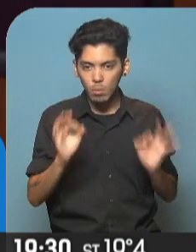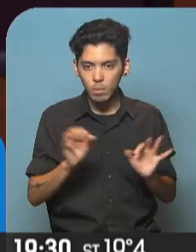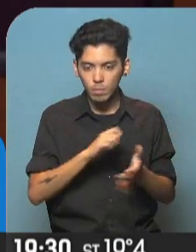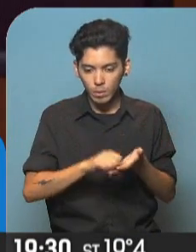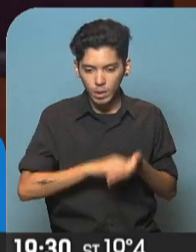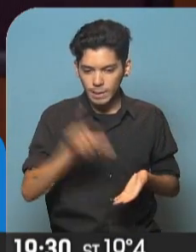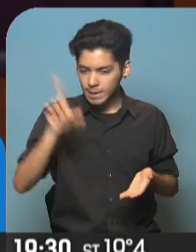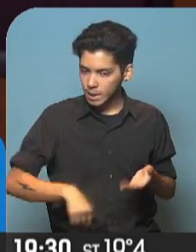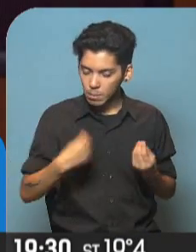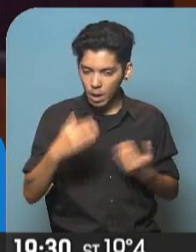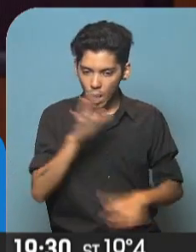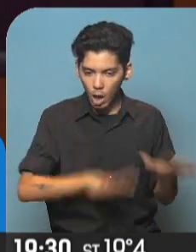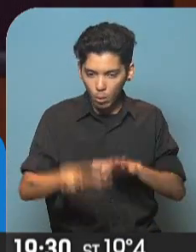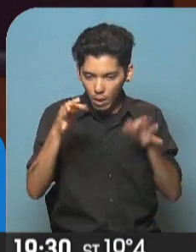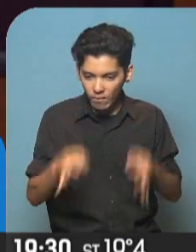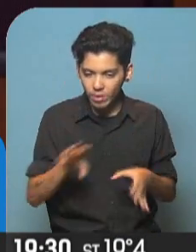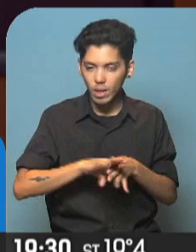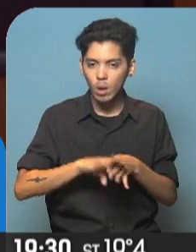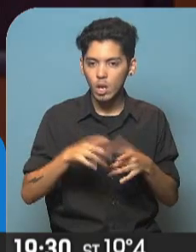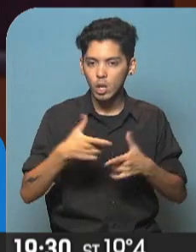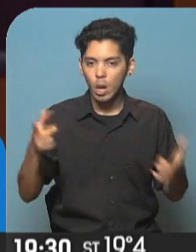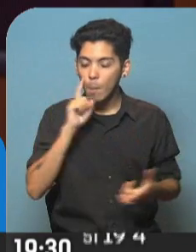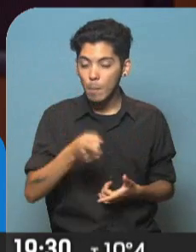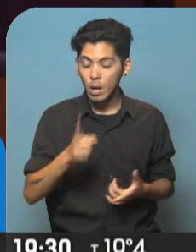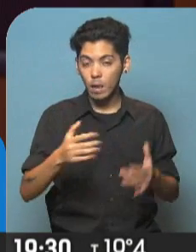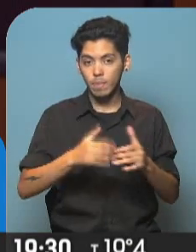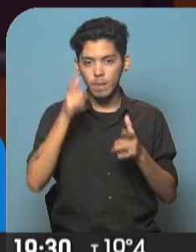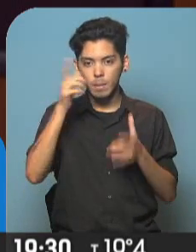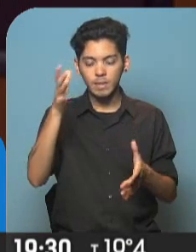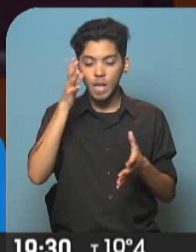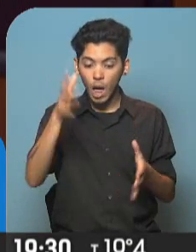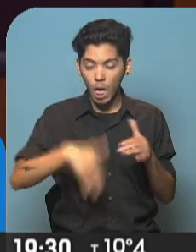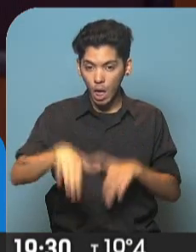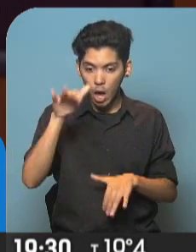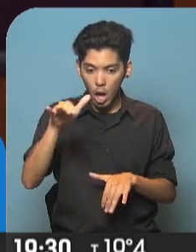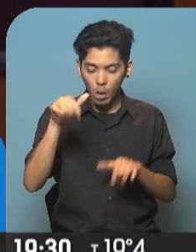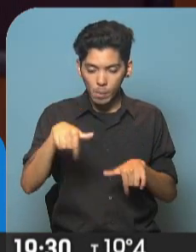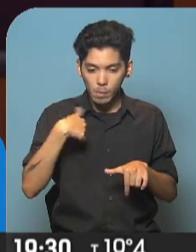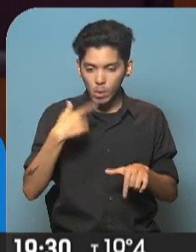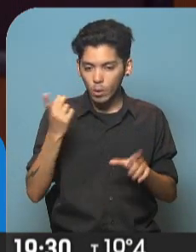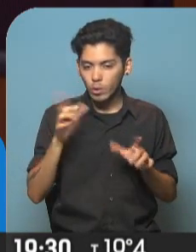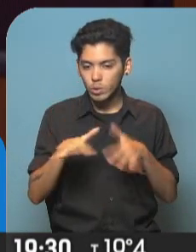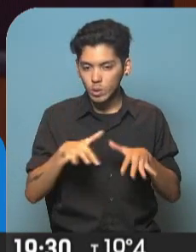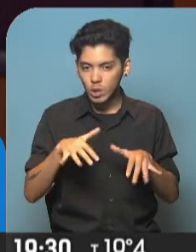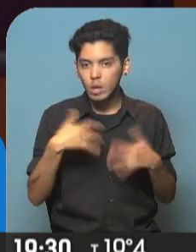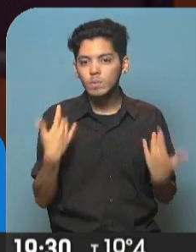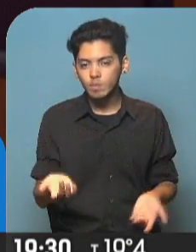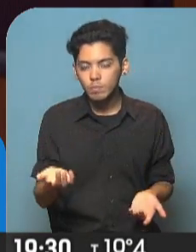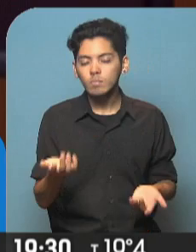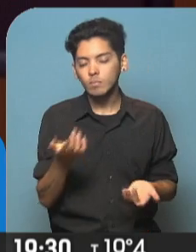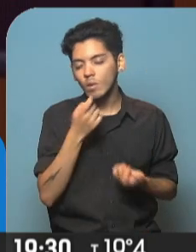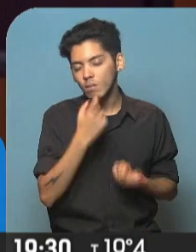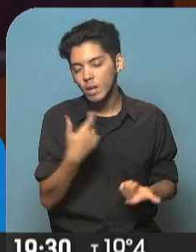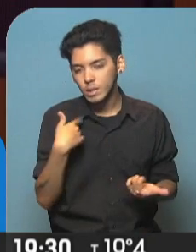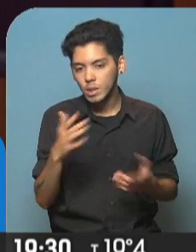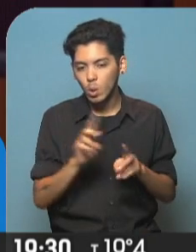para colocar la deuda y no tener este uno riesgo un riesgo muy elevado como podría generar esta situación la verdad que fueron muy precavidos y en ese sentido sí fueron